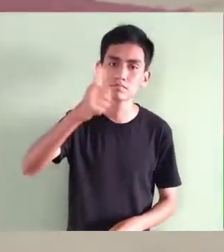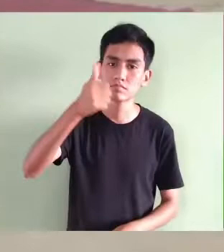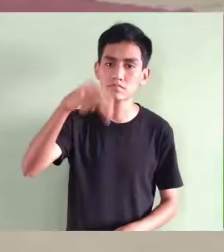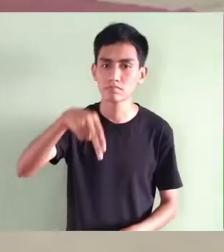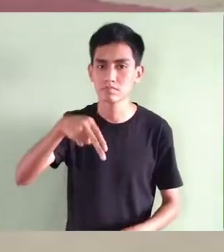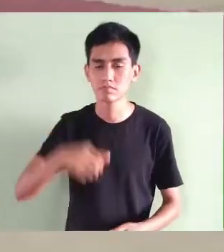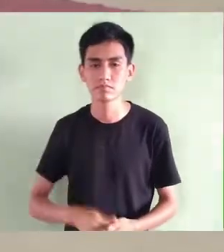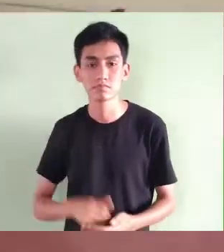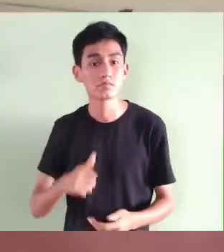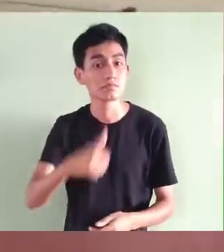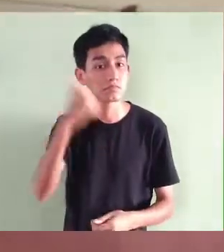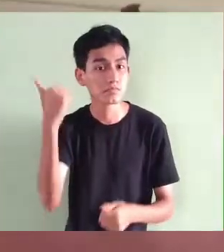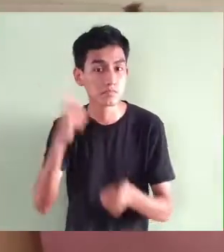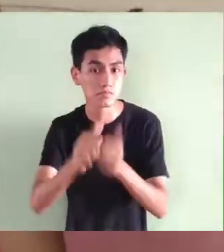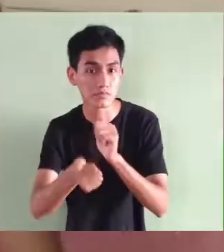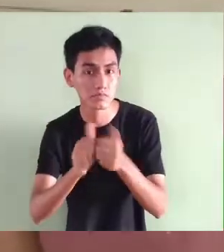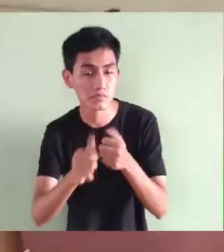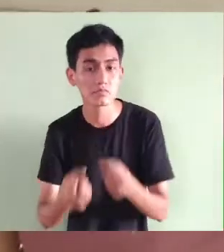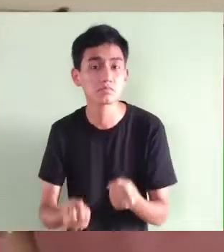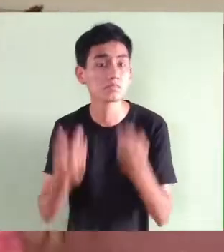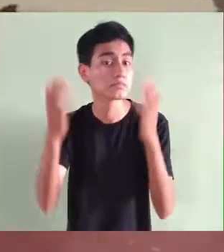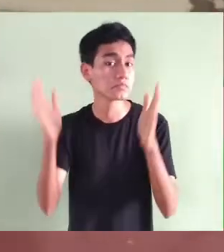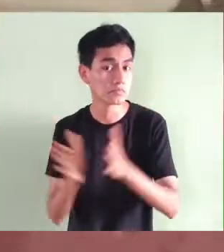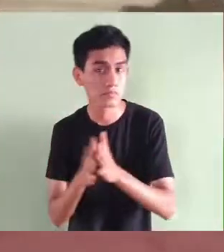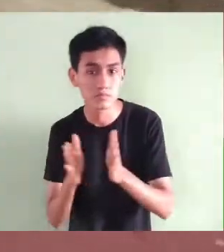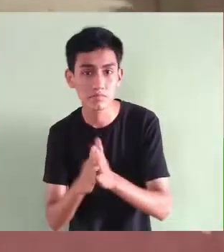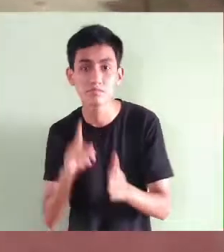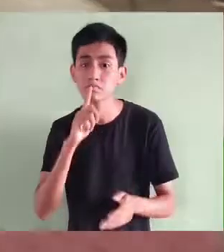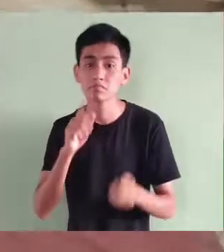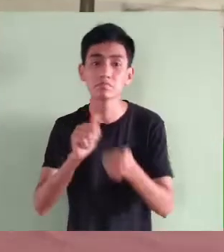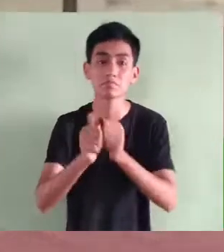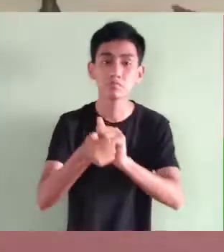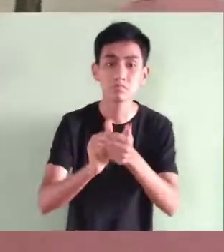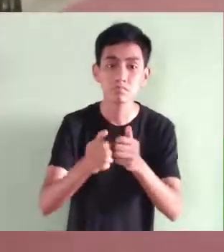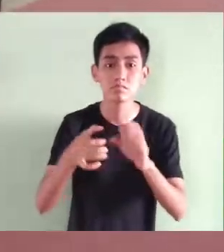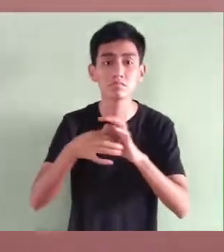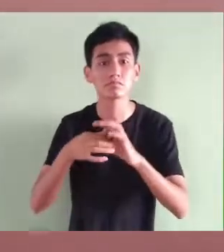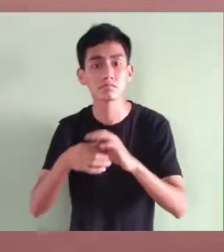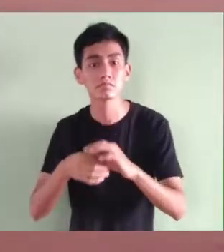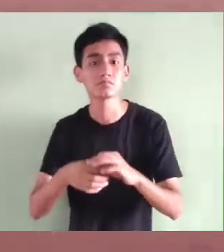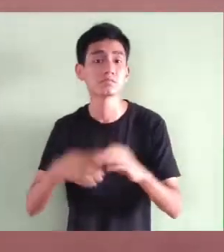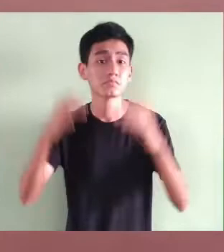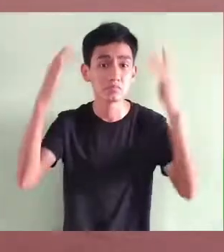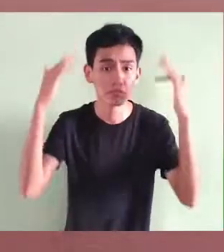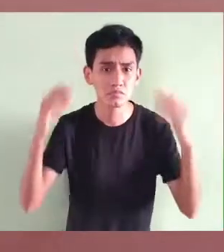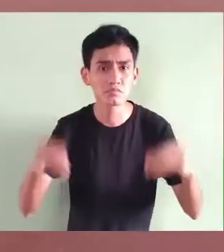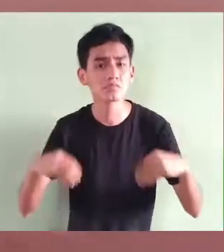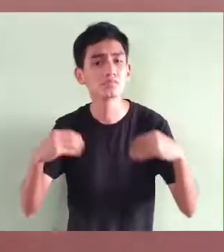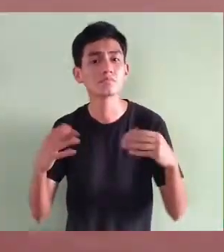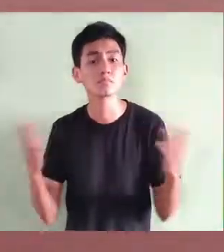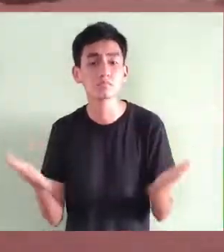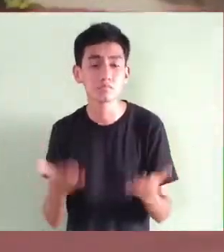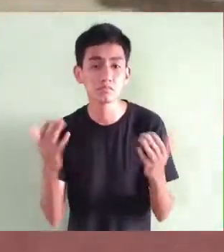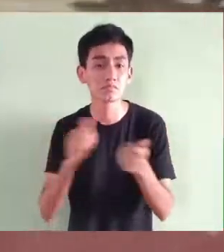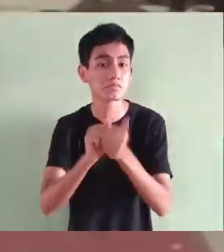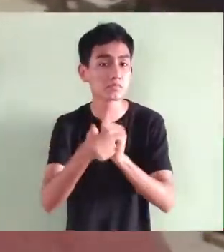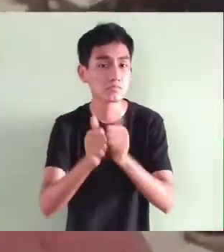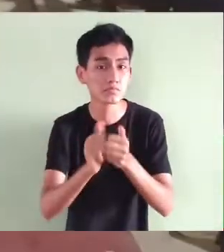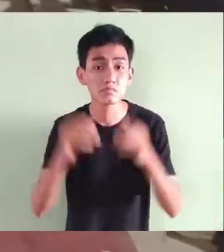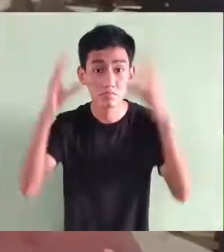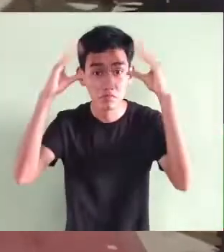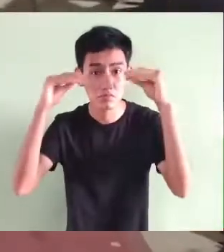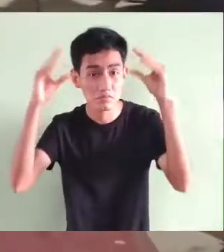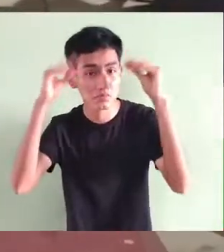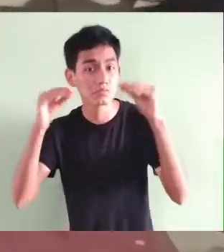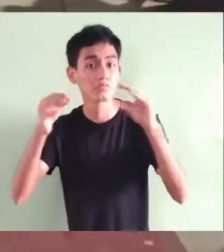Otra participación muy aplaudida fue el concurso de modas, donde participaron profesoras de confección textil del CET Prociro